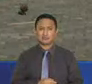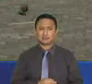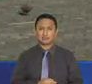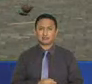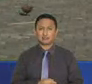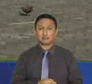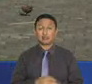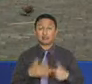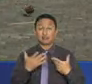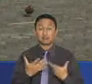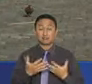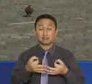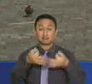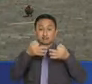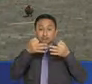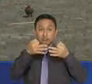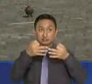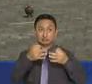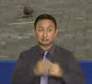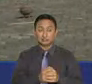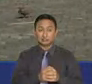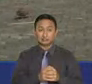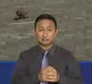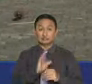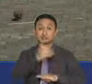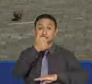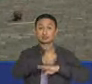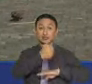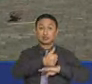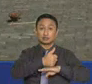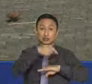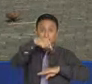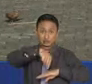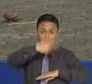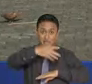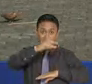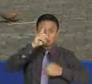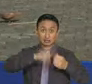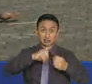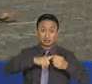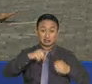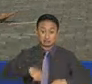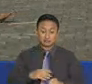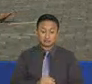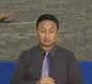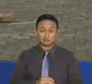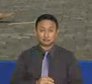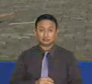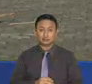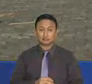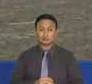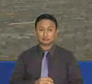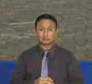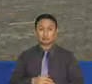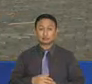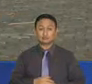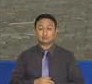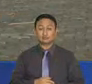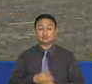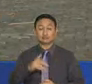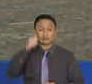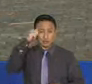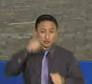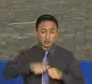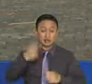la consagración precisamente de la capital de los Ecuatorianos al Sagrado Corazón de Jesús recordemos que